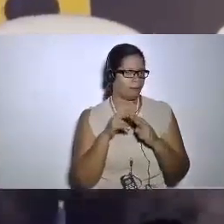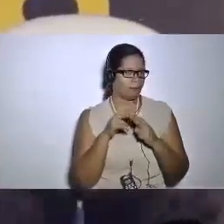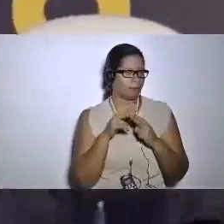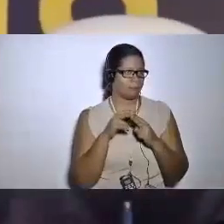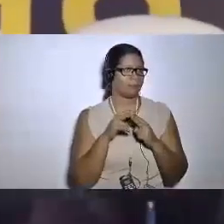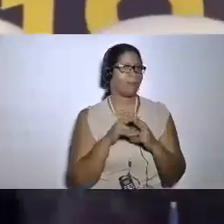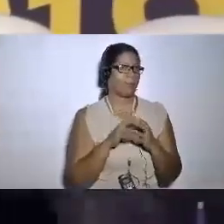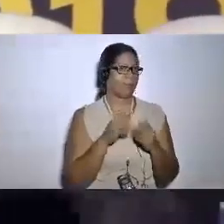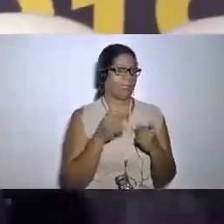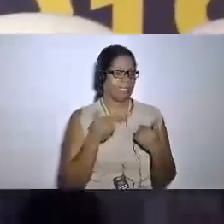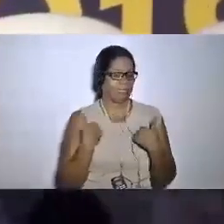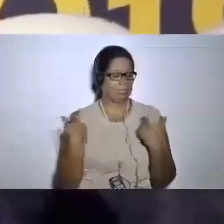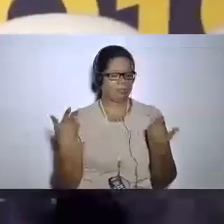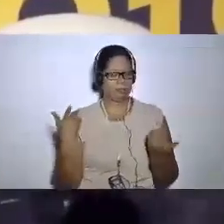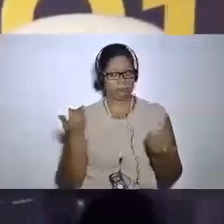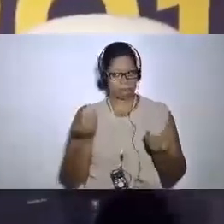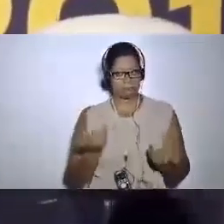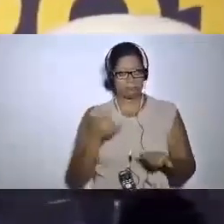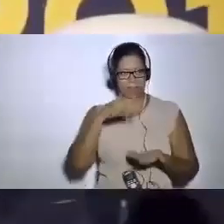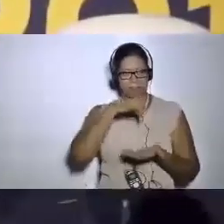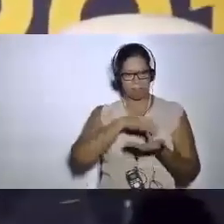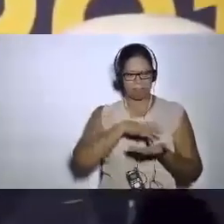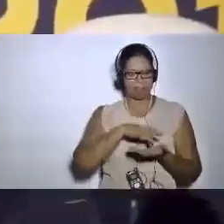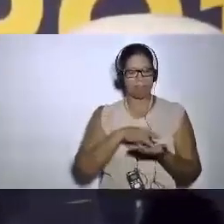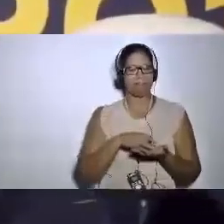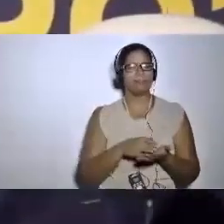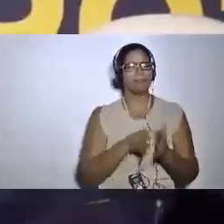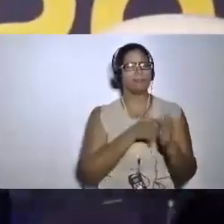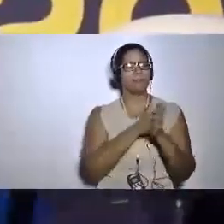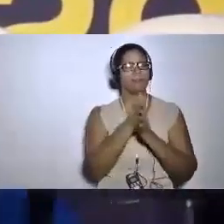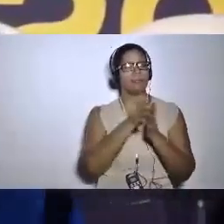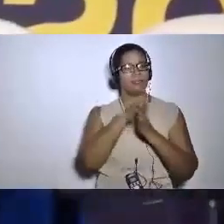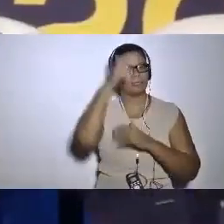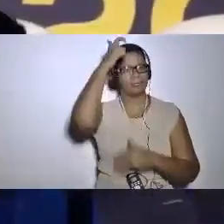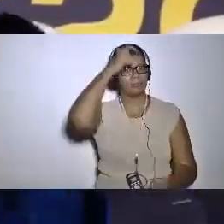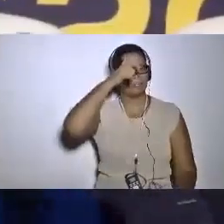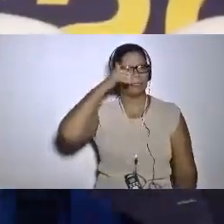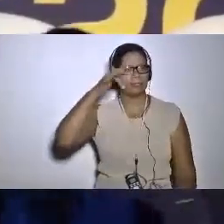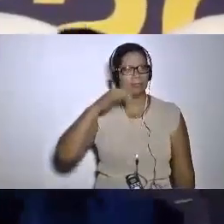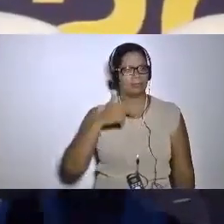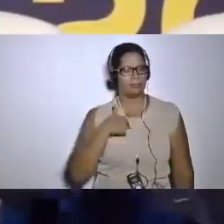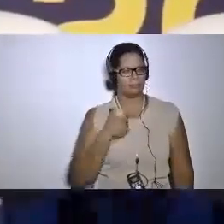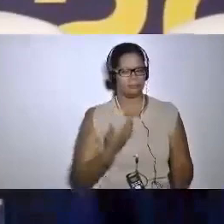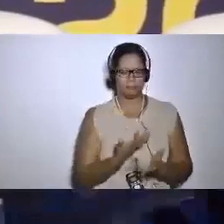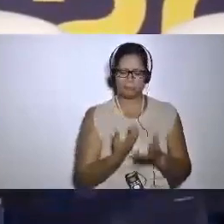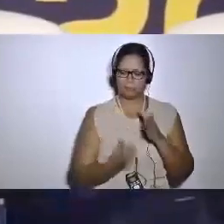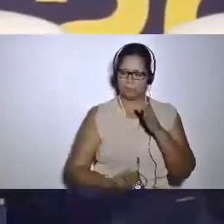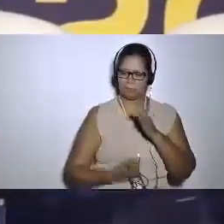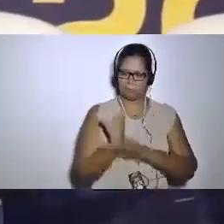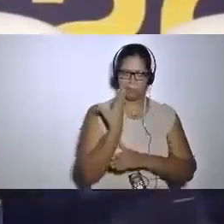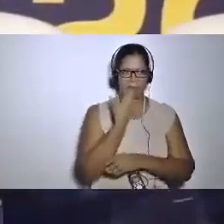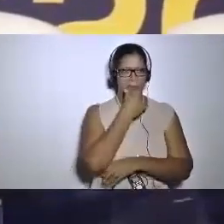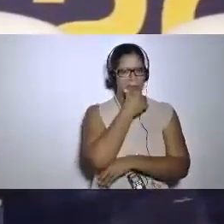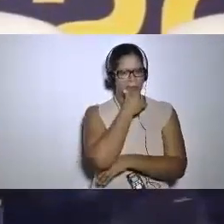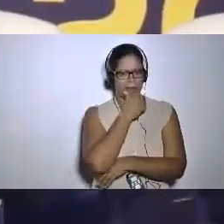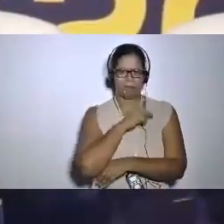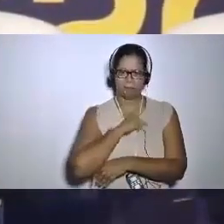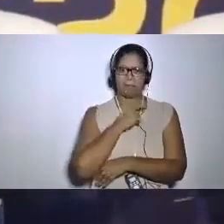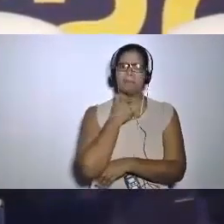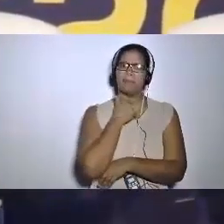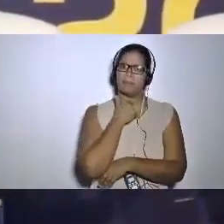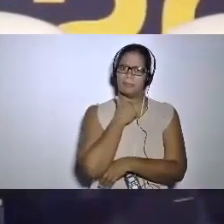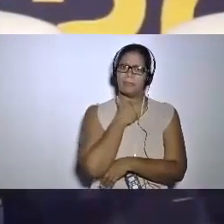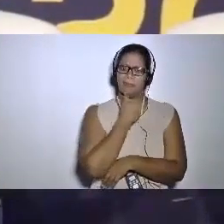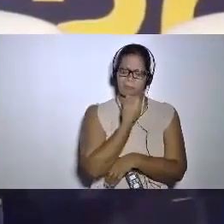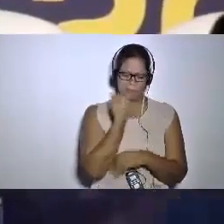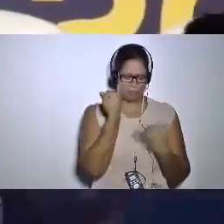Y asistiendo a esta conferencia en Cartagena, bueno, he encontrado nuevas cosas en lo personal. Yo pienso que